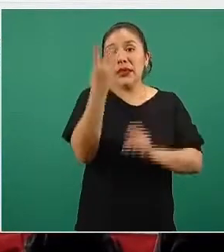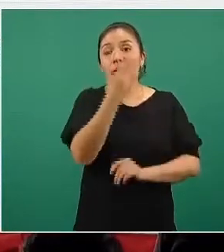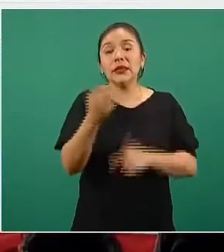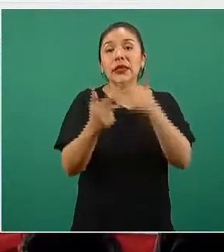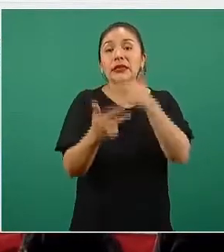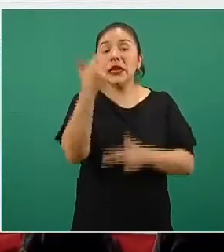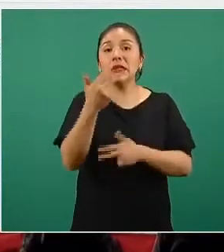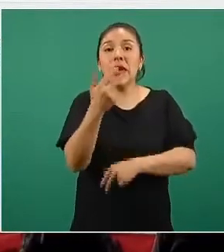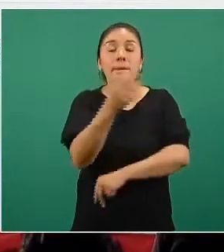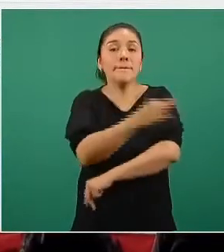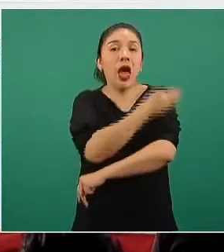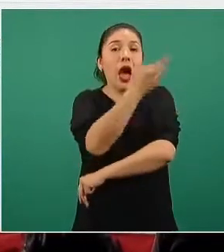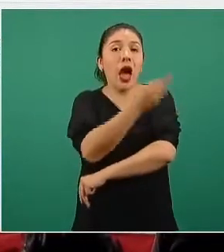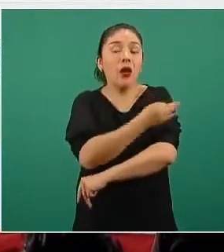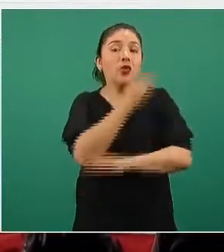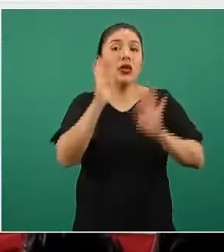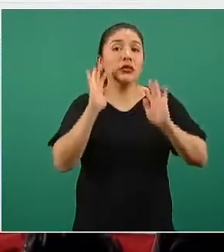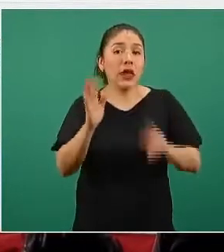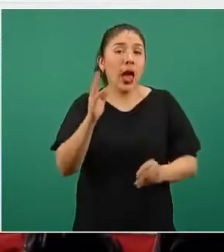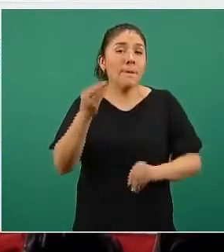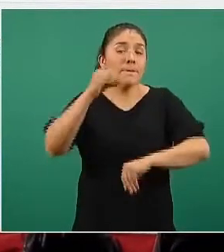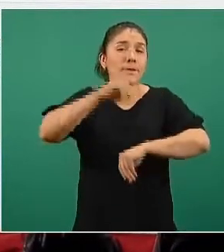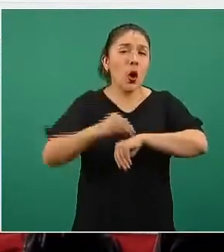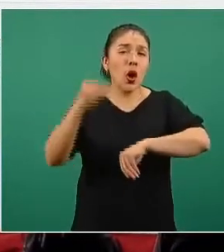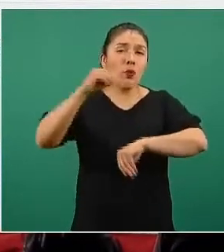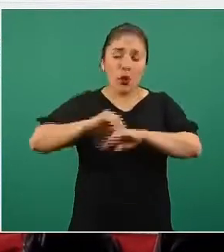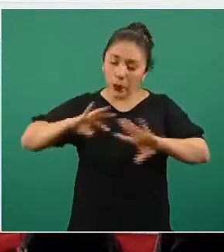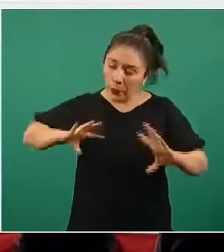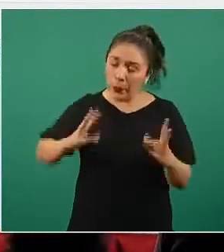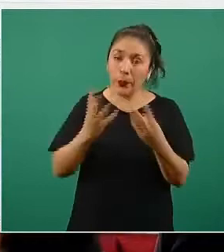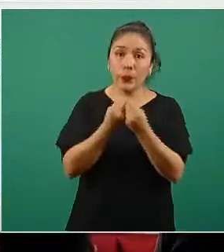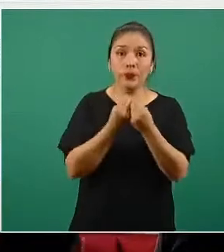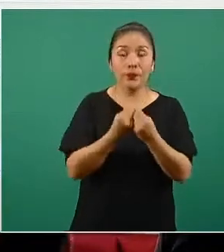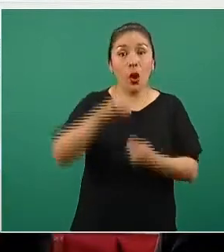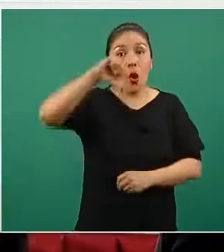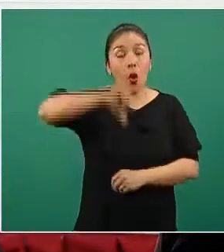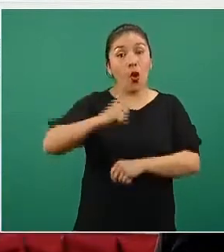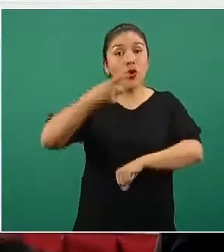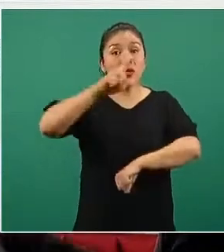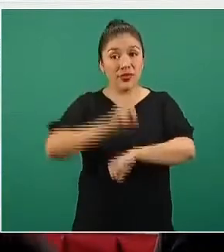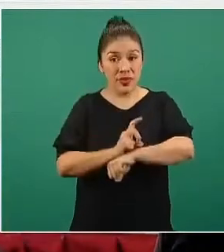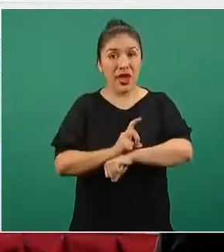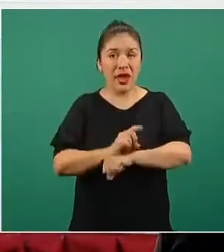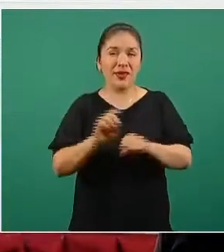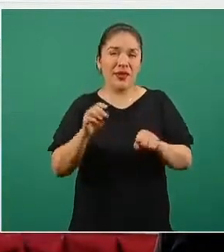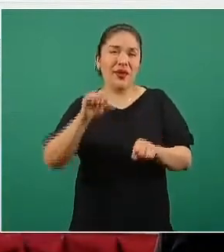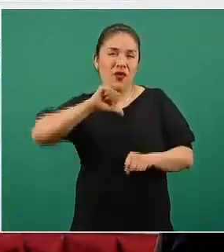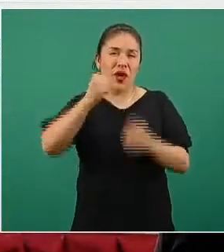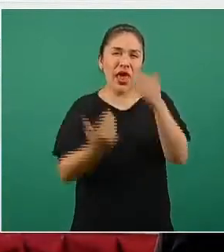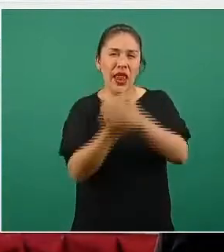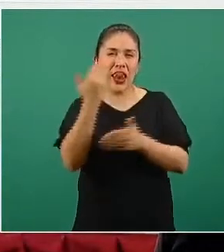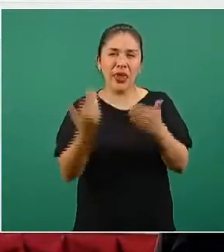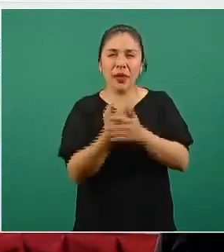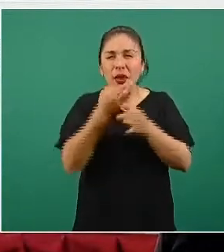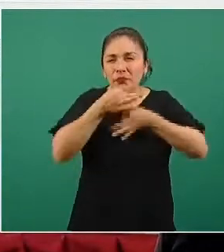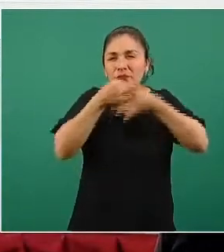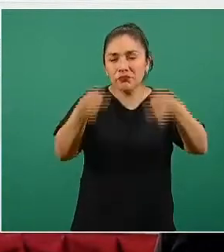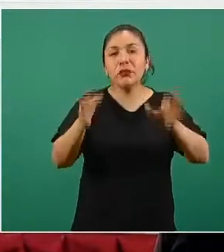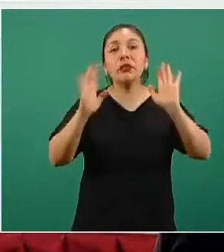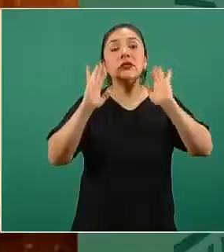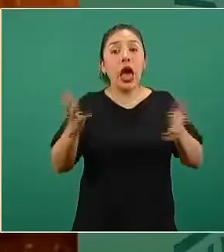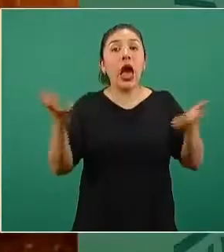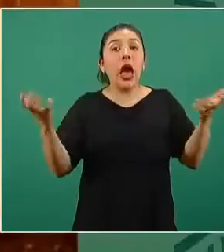726,313 dosis son las que se han aplicado al momento. El día de hoy, como se anunció por la mañana, ha